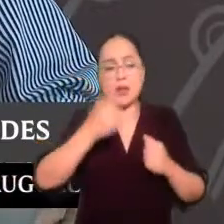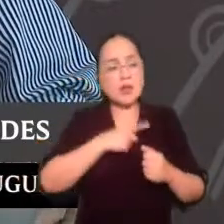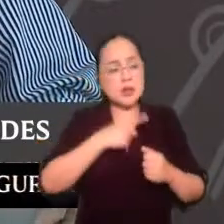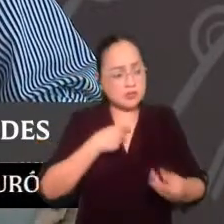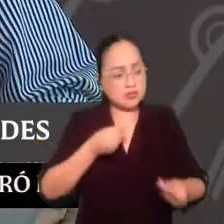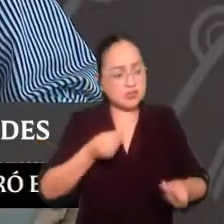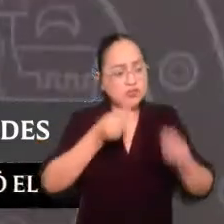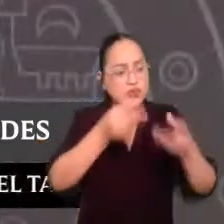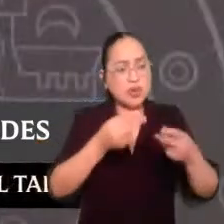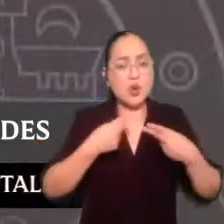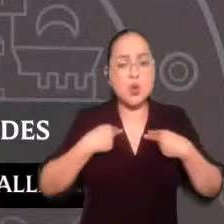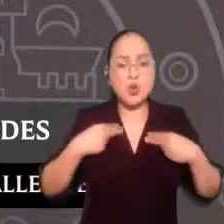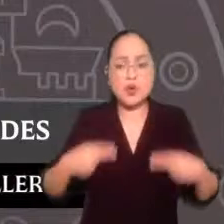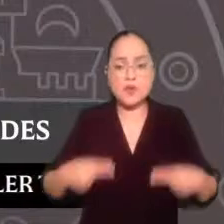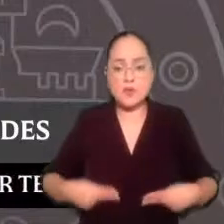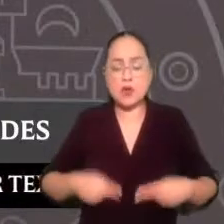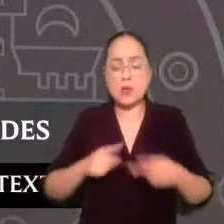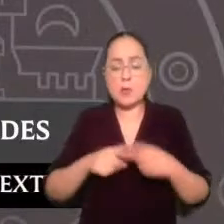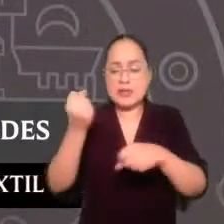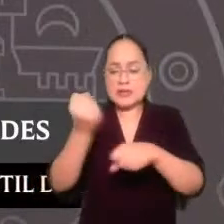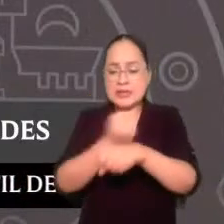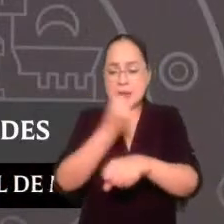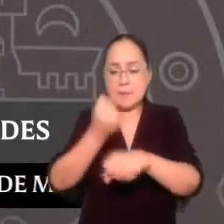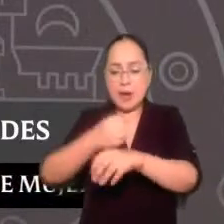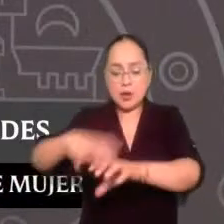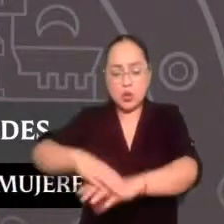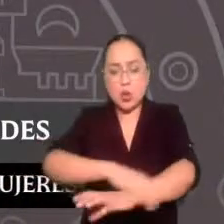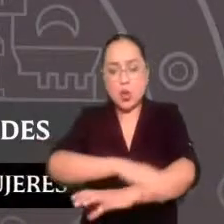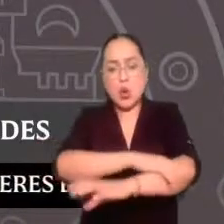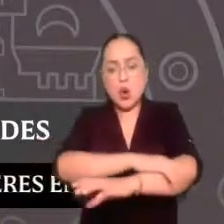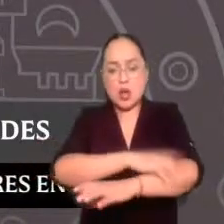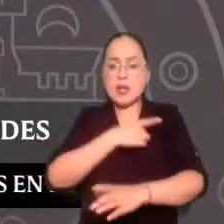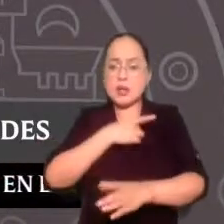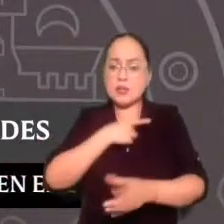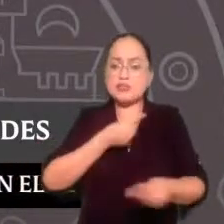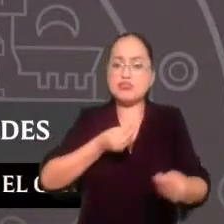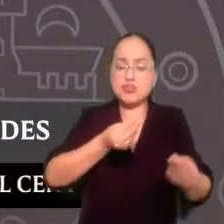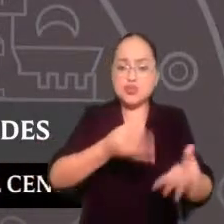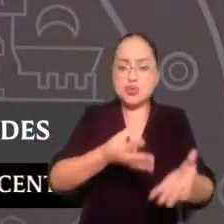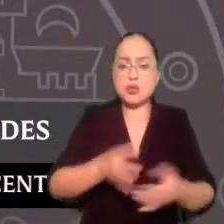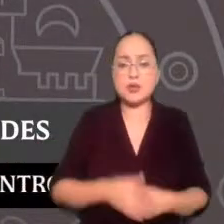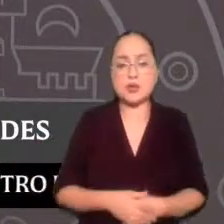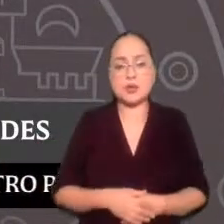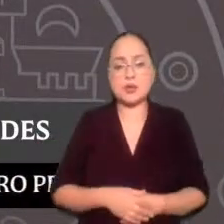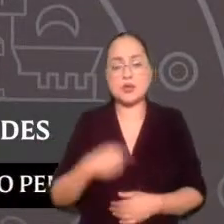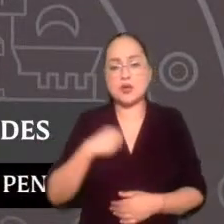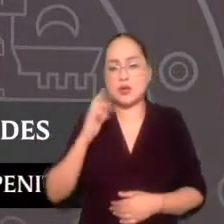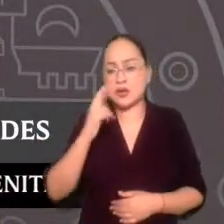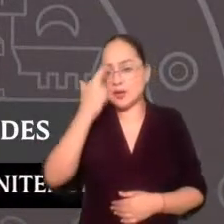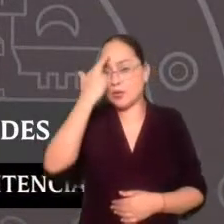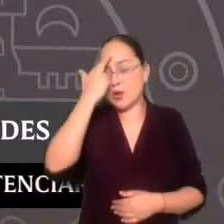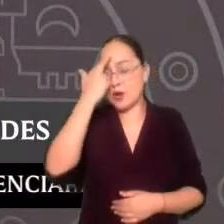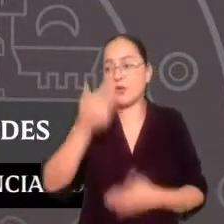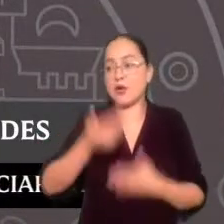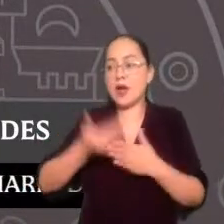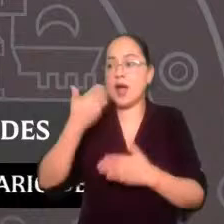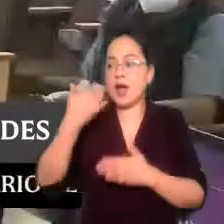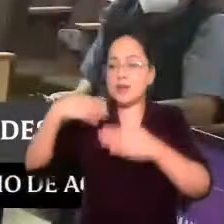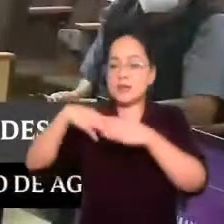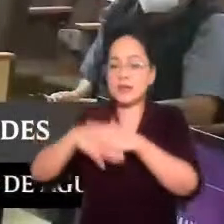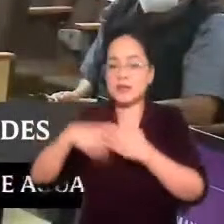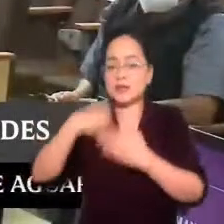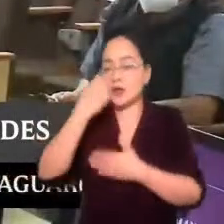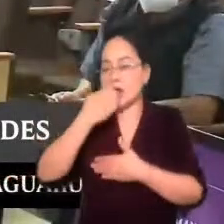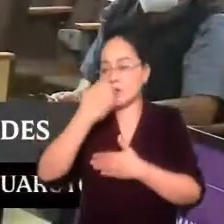las botas, los uniformes. Yo espero que no pasen como cuando yo estaba internado, nos daban botas y nos daban